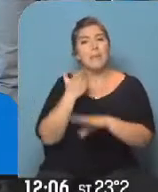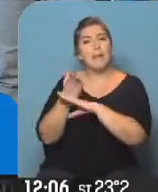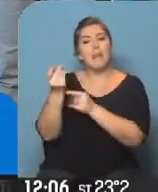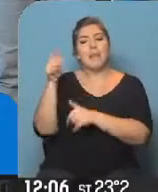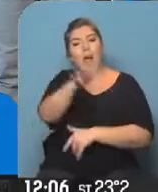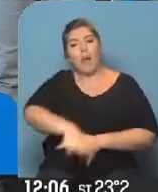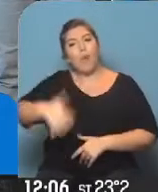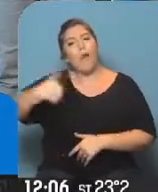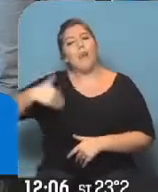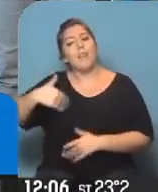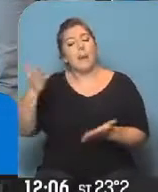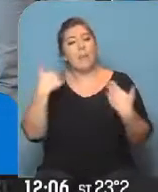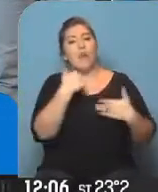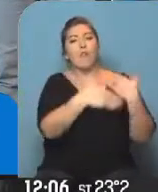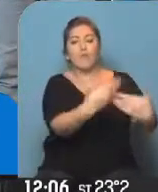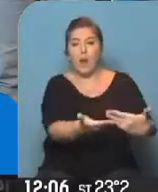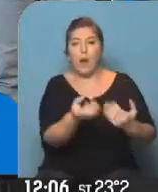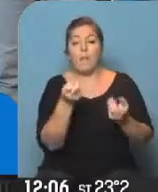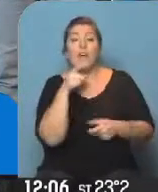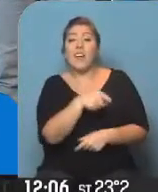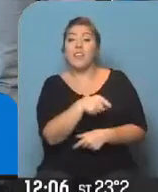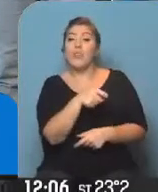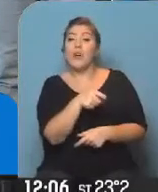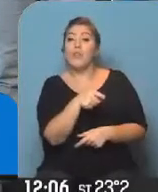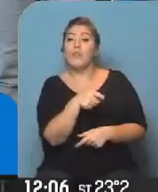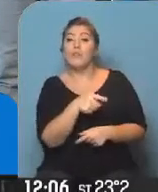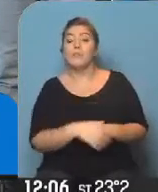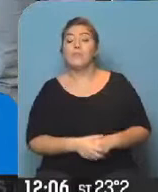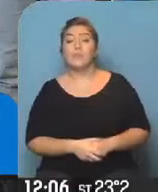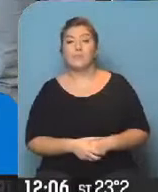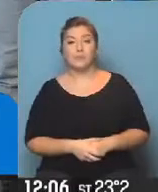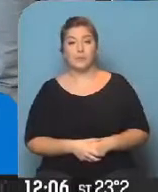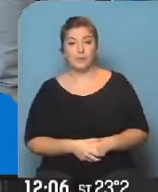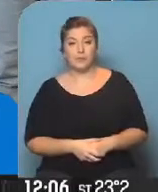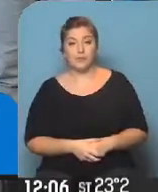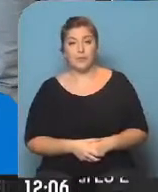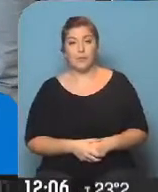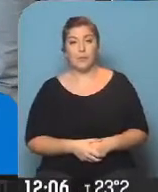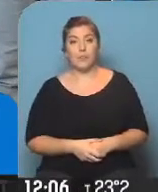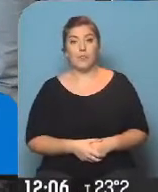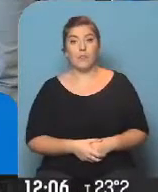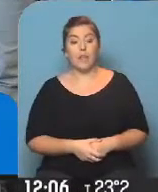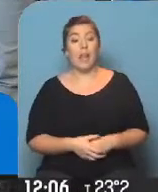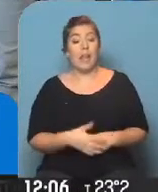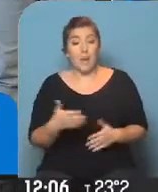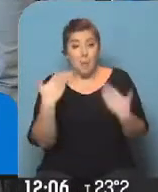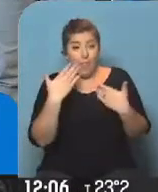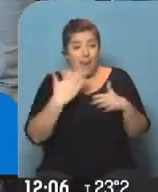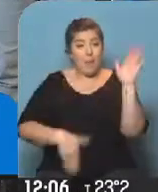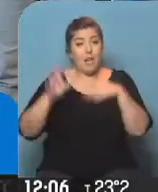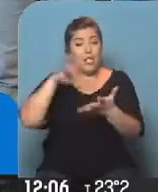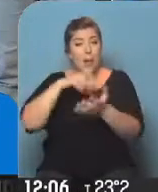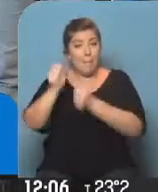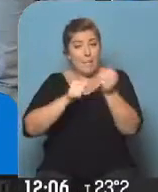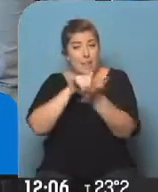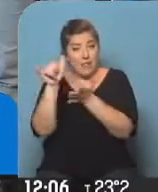funcionar. Porque eso lo logran, insisto, la enorme mayoría de las líneas aéreas del mundo y todas